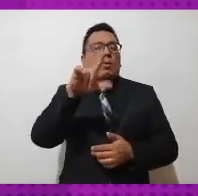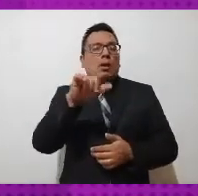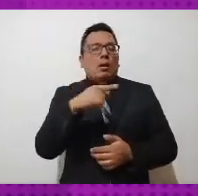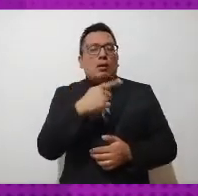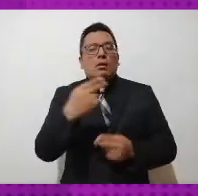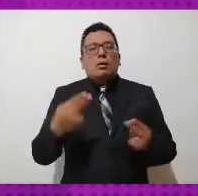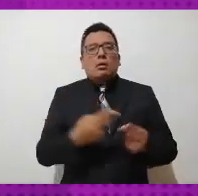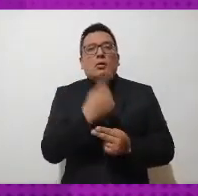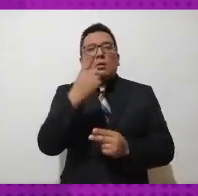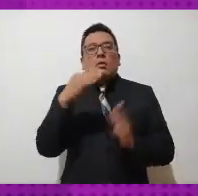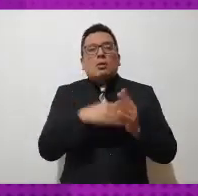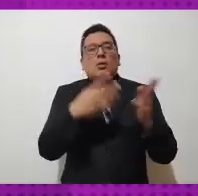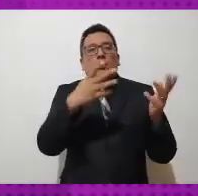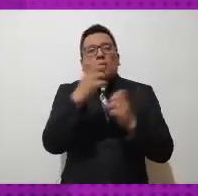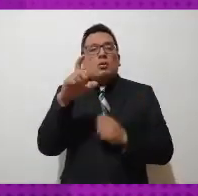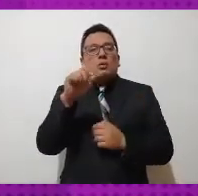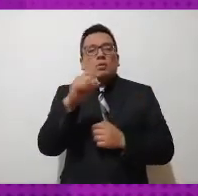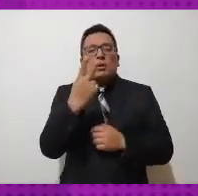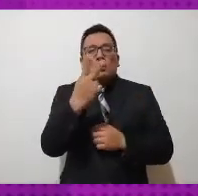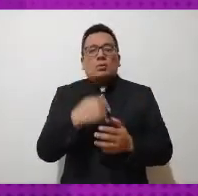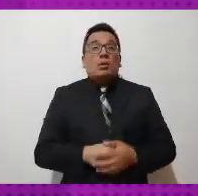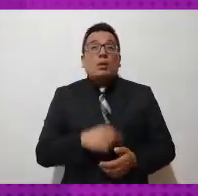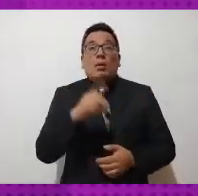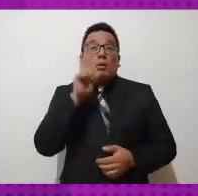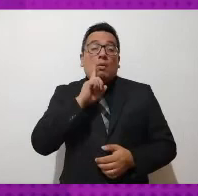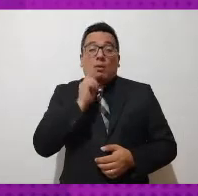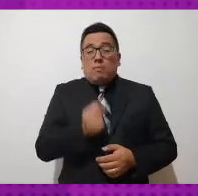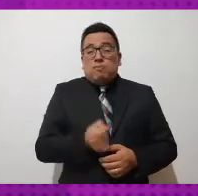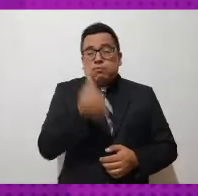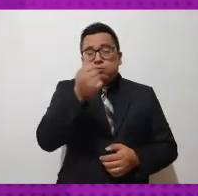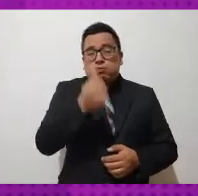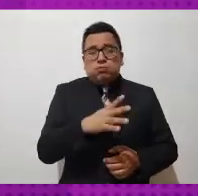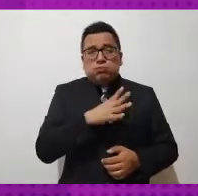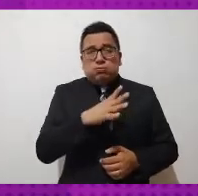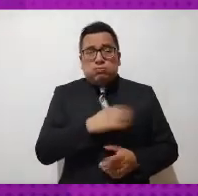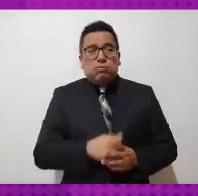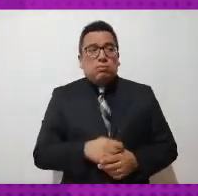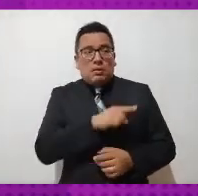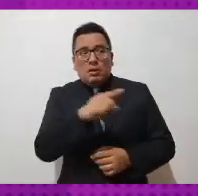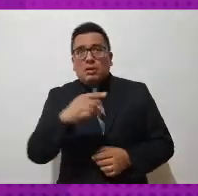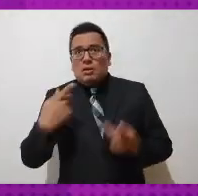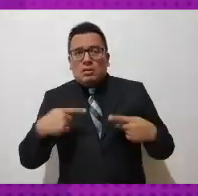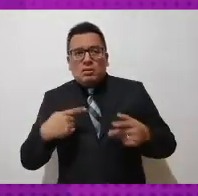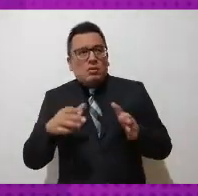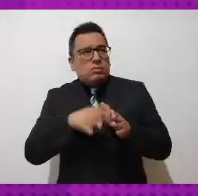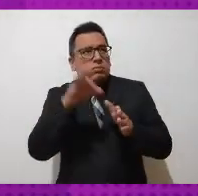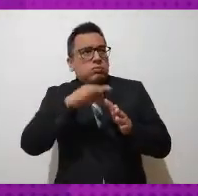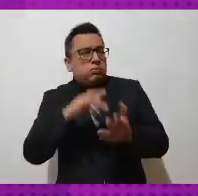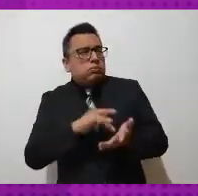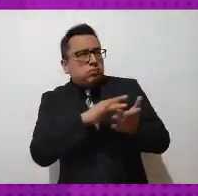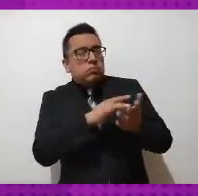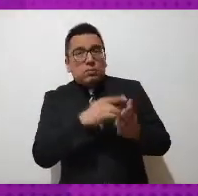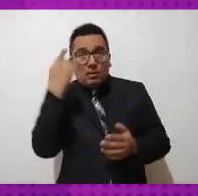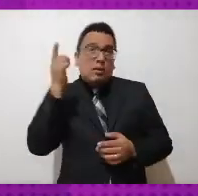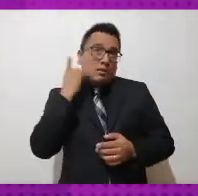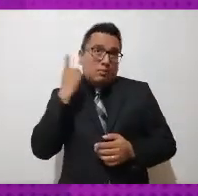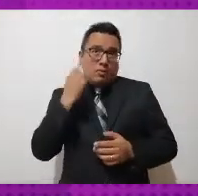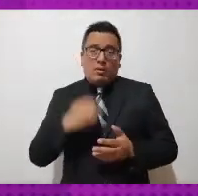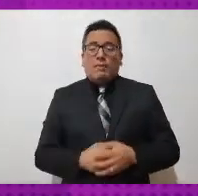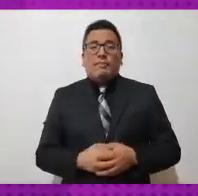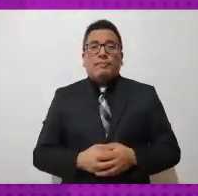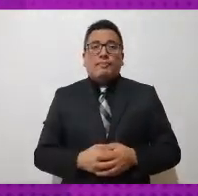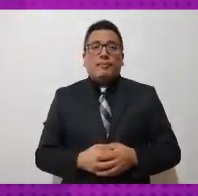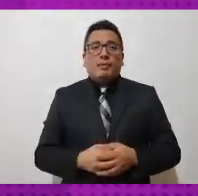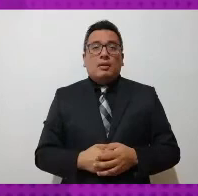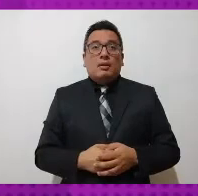y que nació en 1922. Ella es la primera mujer que ocupa por votación popular un espacio como diputada federal. Y